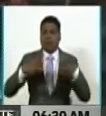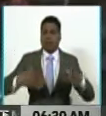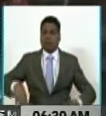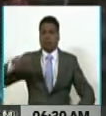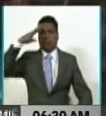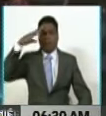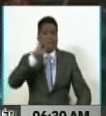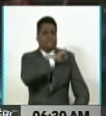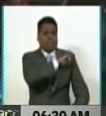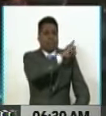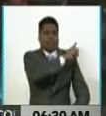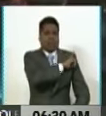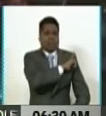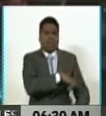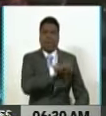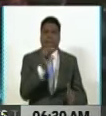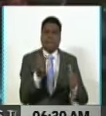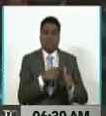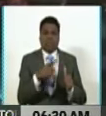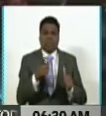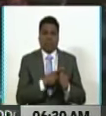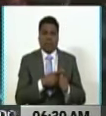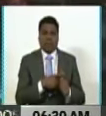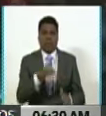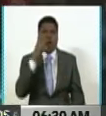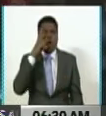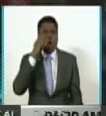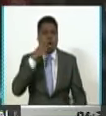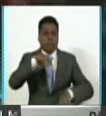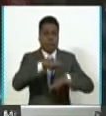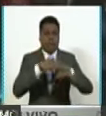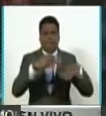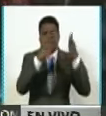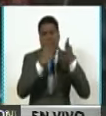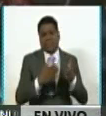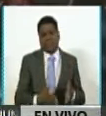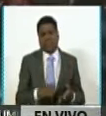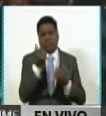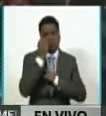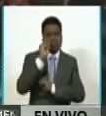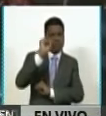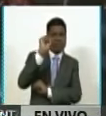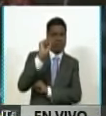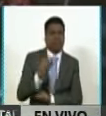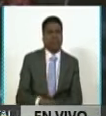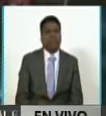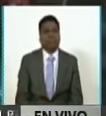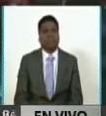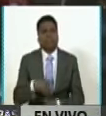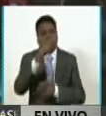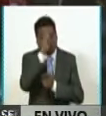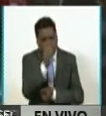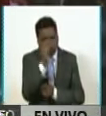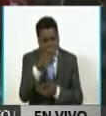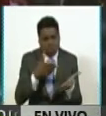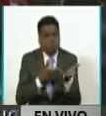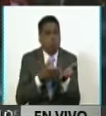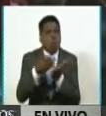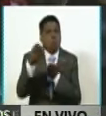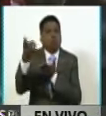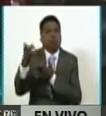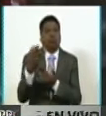obviamente por el general en jefe Vladimir Padrino López, ministro de la Defensa. El saludo y los honores correspondientes para de esta